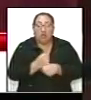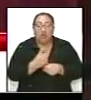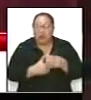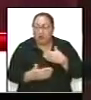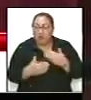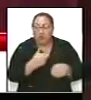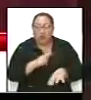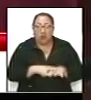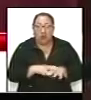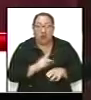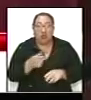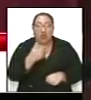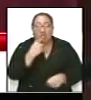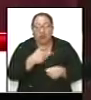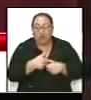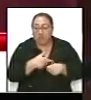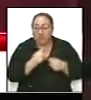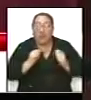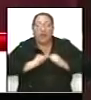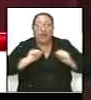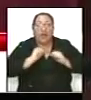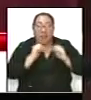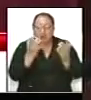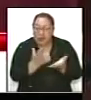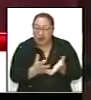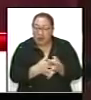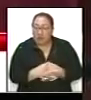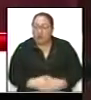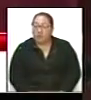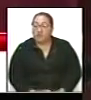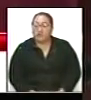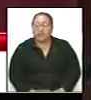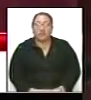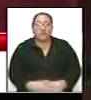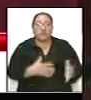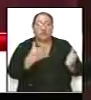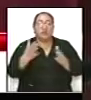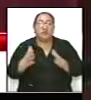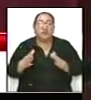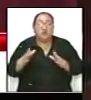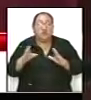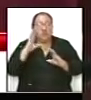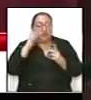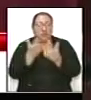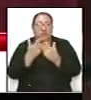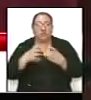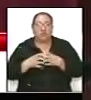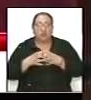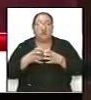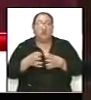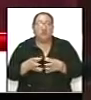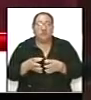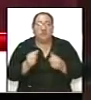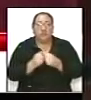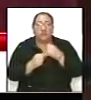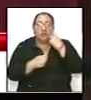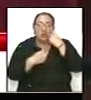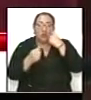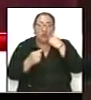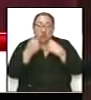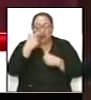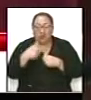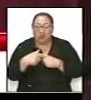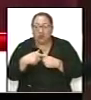comunes, ¿no? El combustible de entrenamiento, que es para trasladar a las tropas, ¿no? El combustible de cocción, que